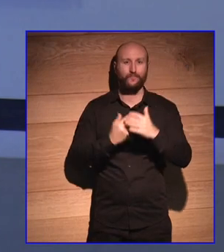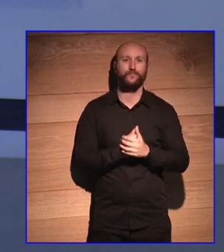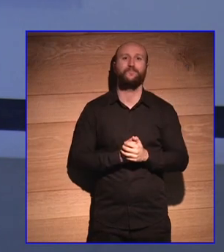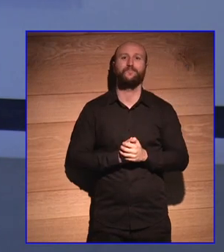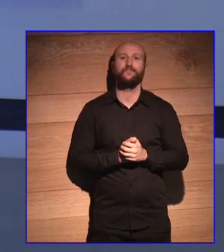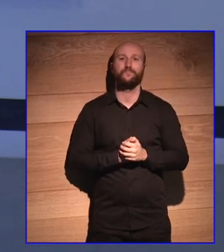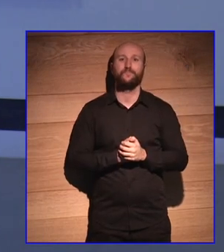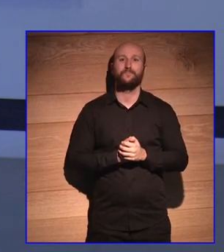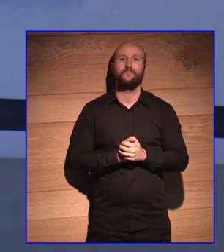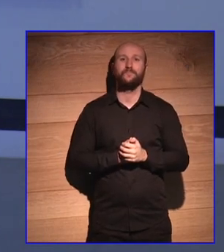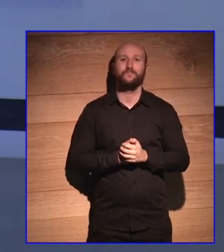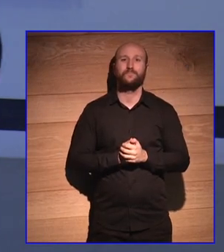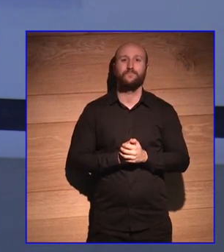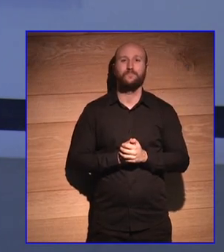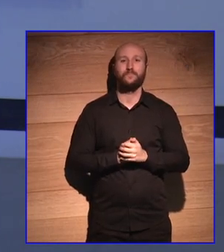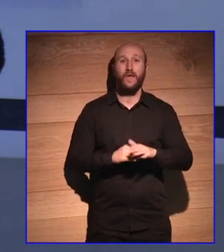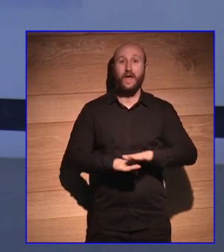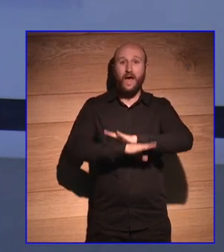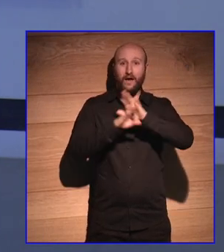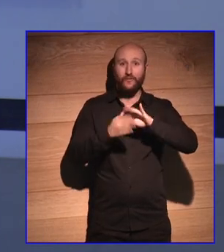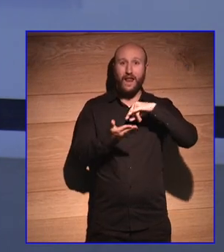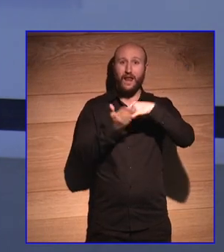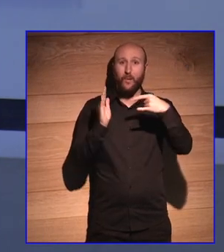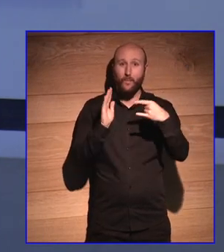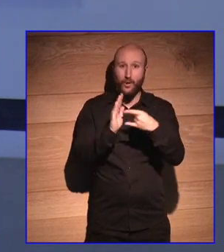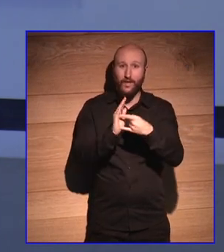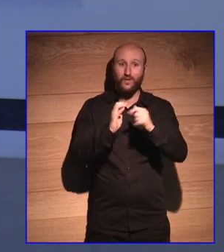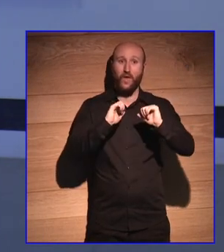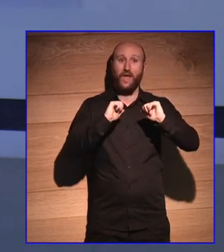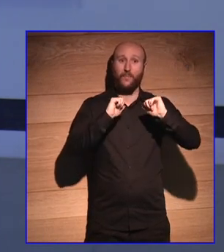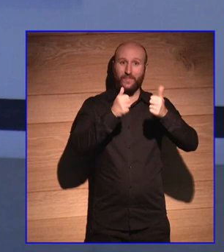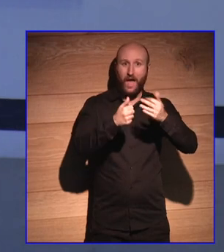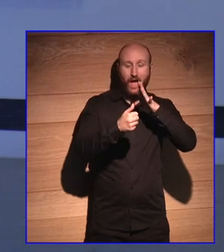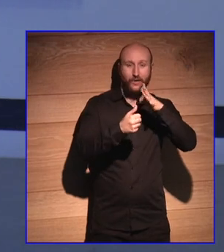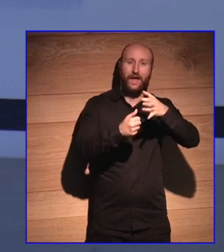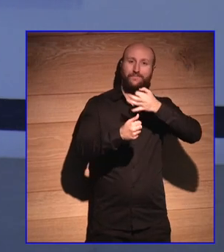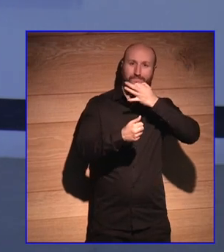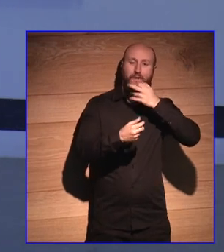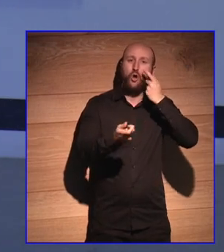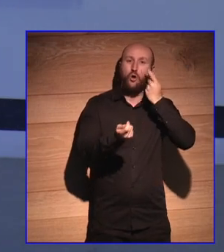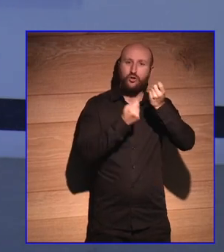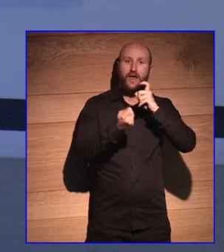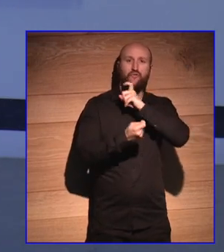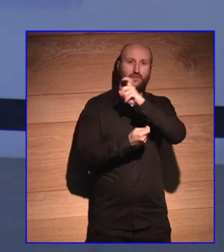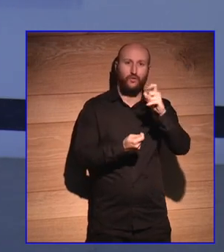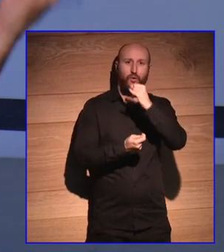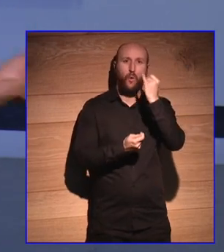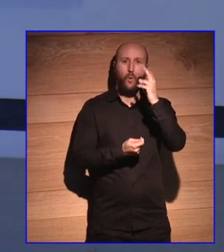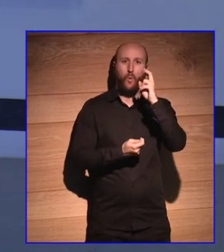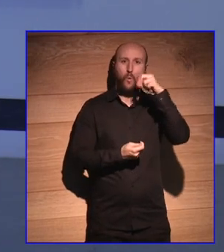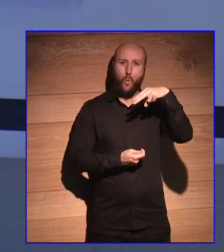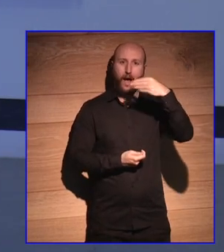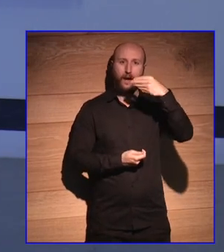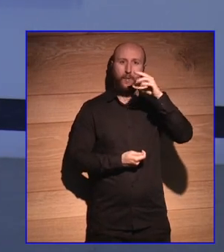imposible que hubiéramos podido poner este proyecto en marcha del que os va a hablar ahora la coordinadora de la fundación juan de borbón los